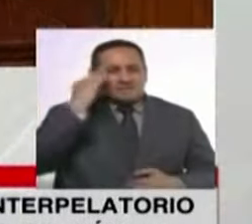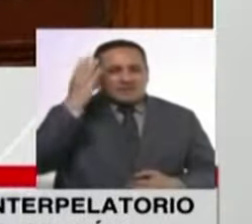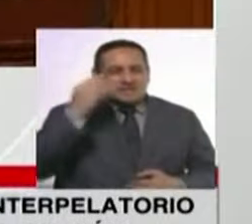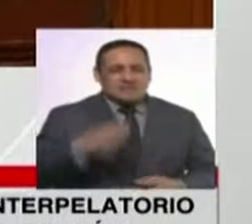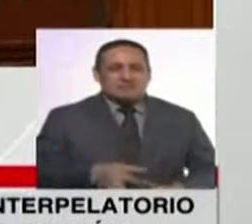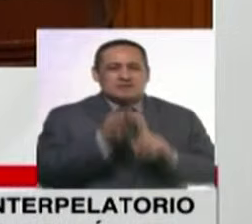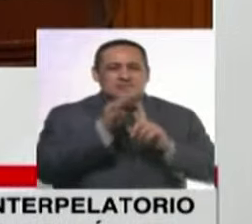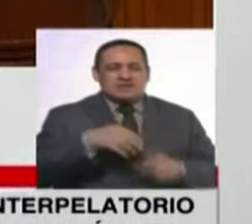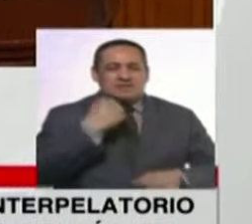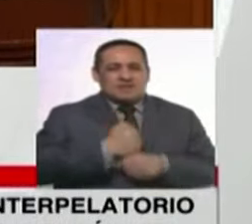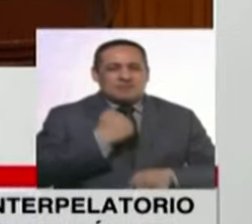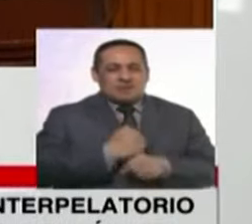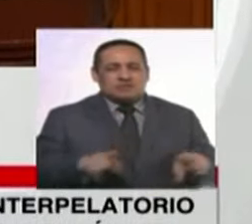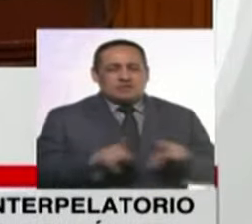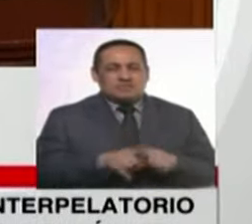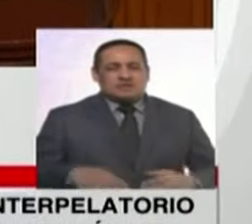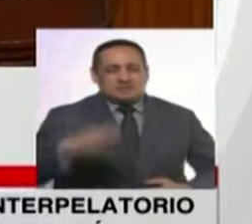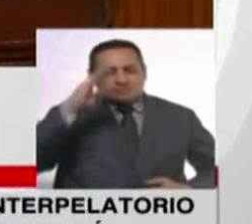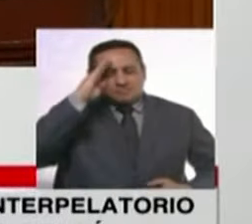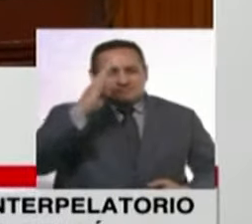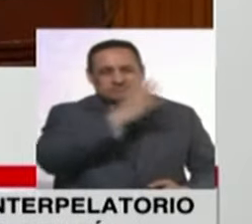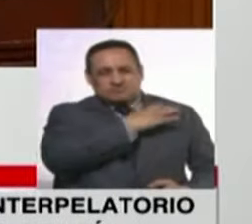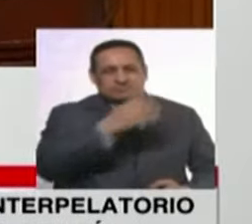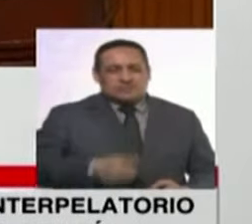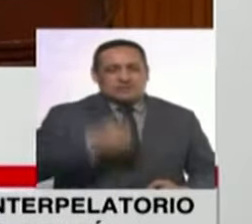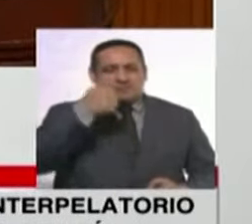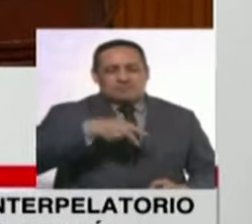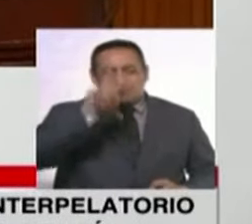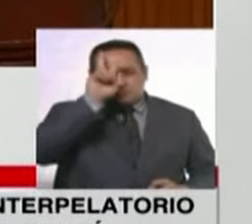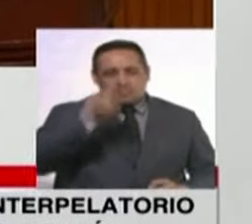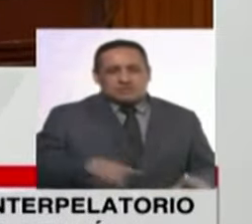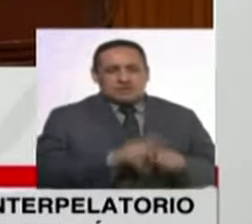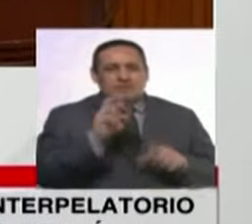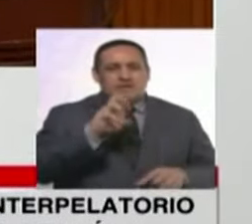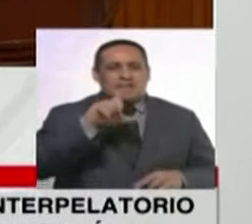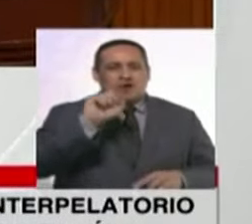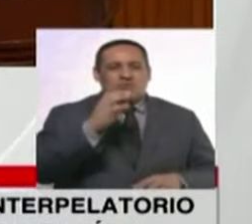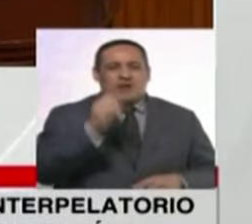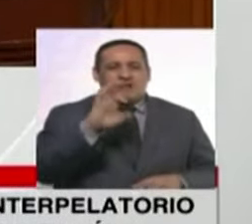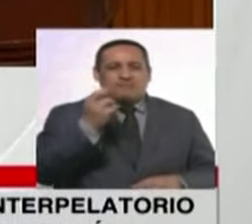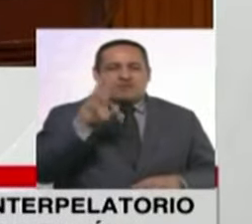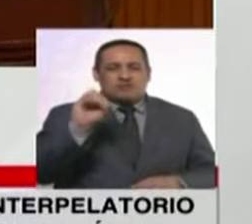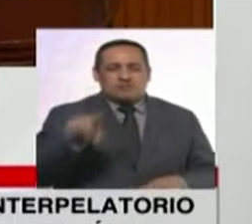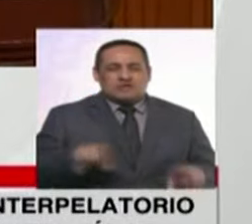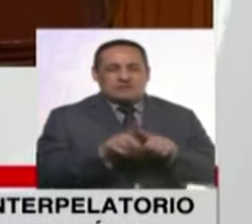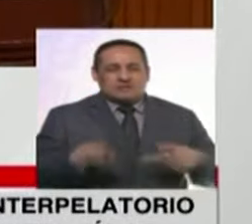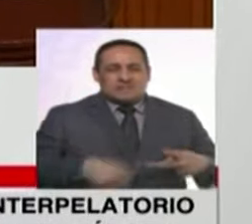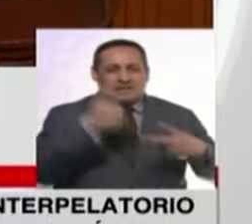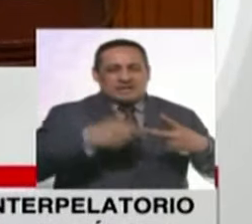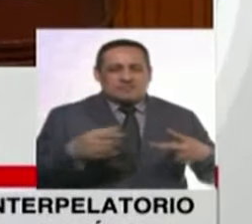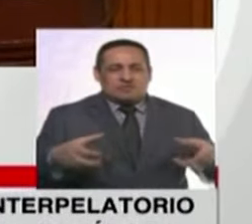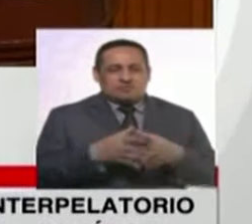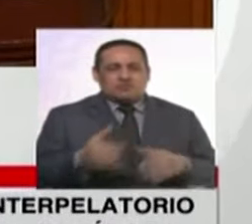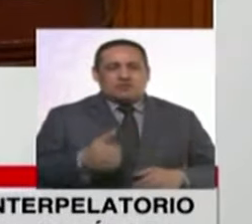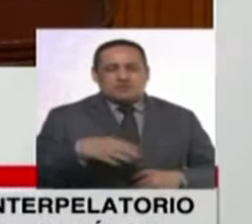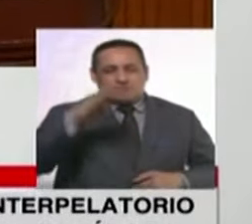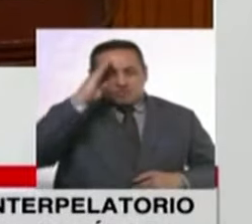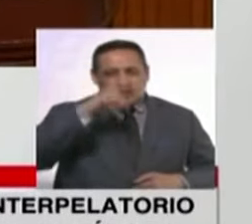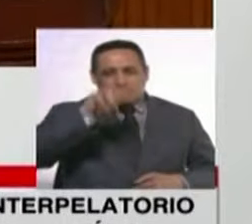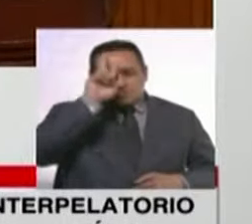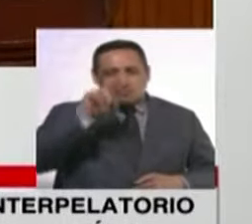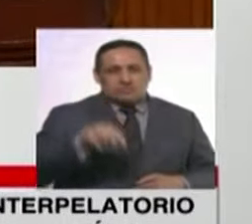y principales atributos del comandante general de la Policía Nacional del Perú Raúl Alfaro Alvarado del jefe del Estado Mayor de la Policía